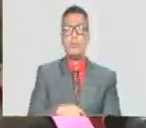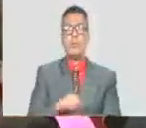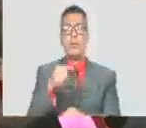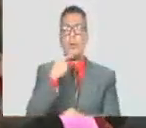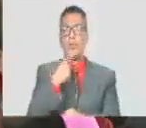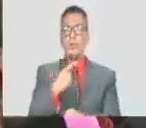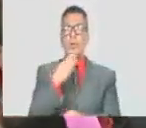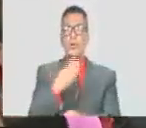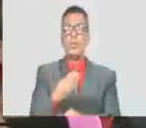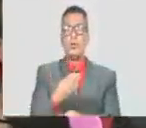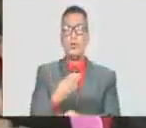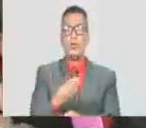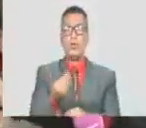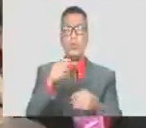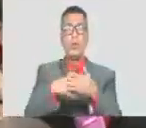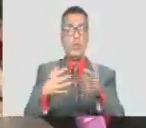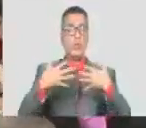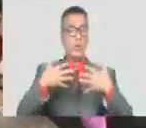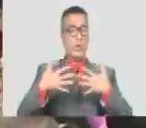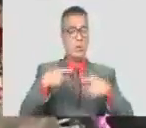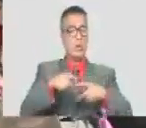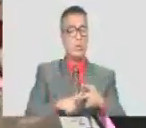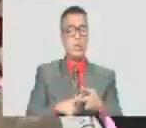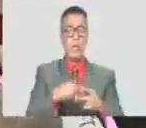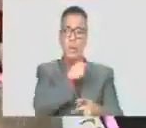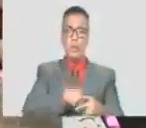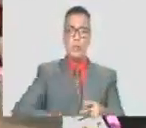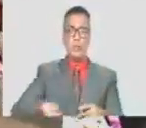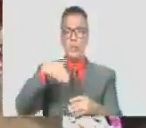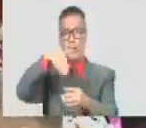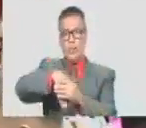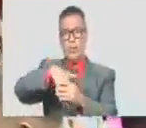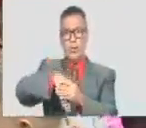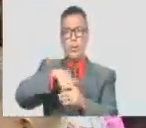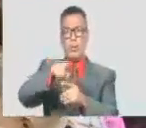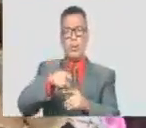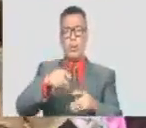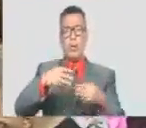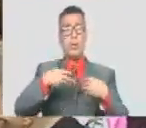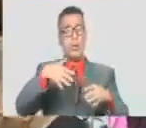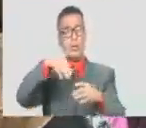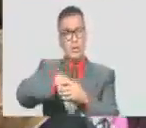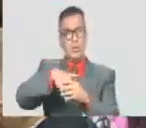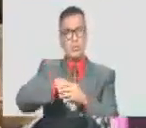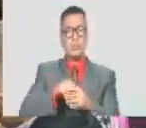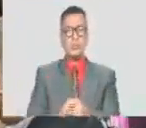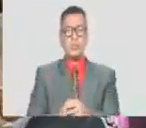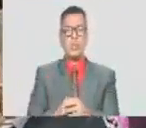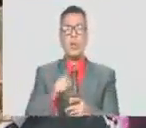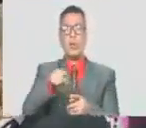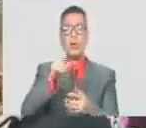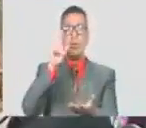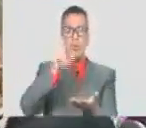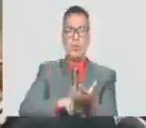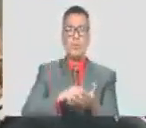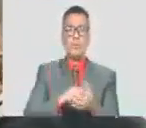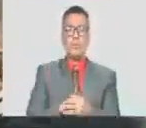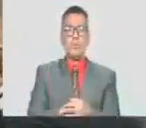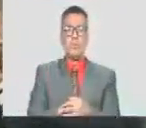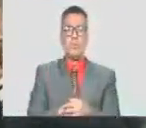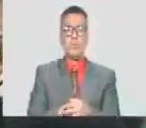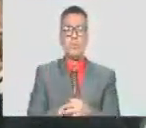cual solicitó moción de urgencia. El presidente sometió a votación la moción de urgencia, la cual resultó